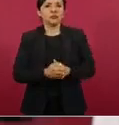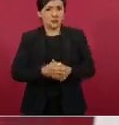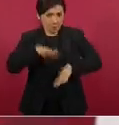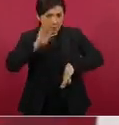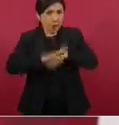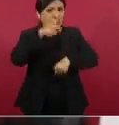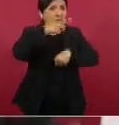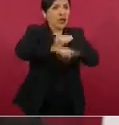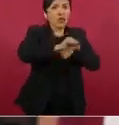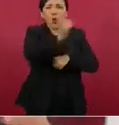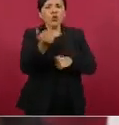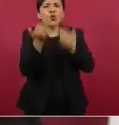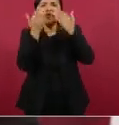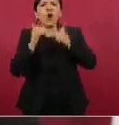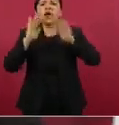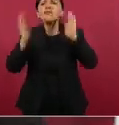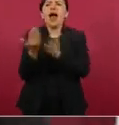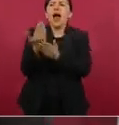daño porque están hechas,